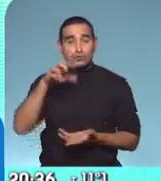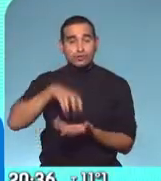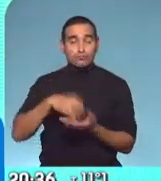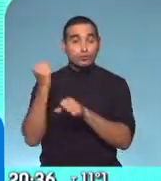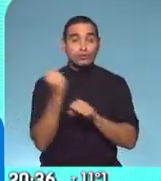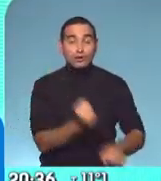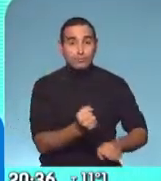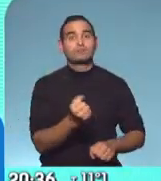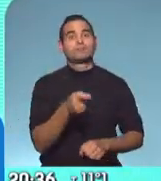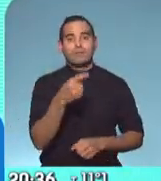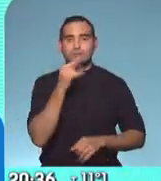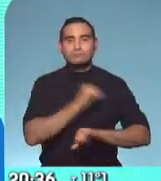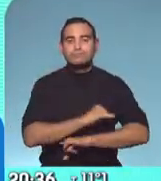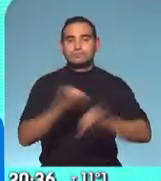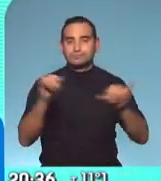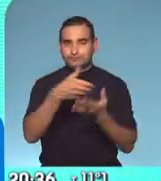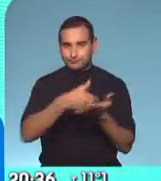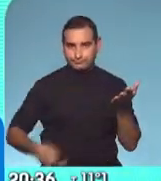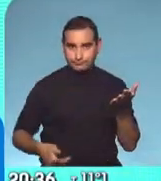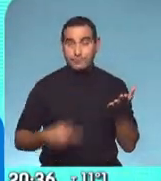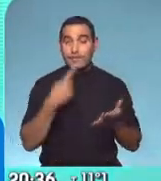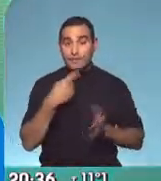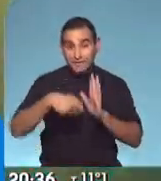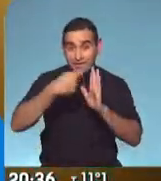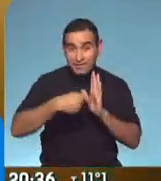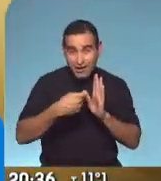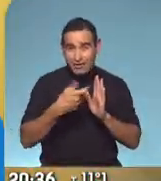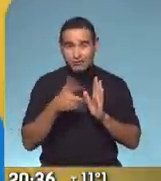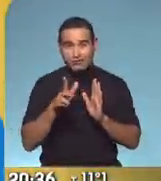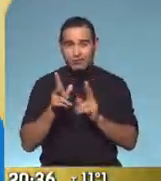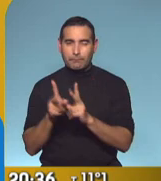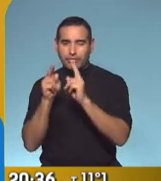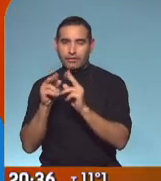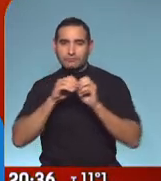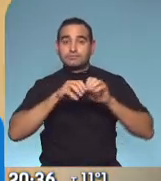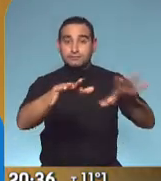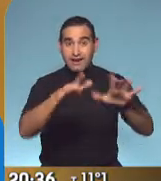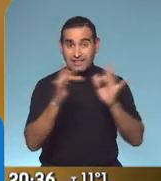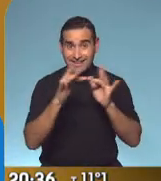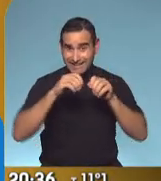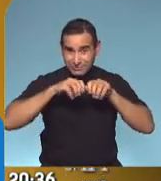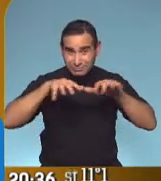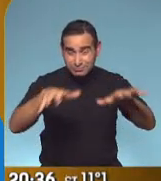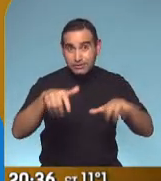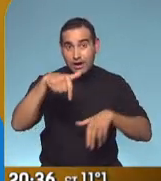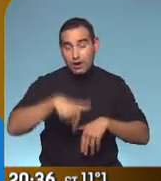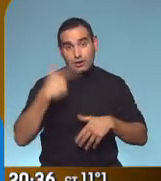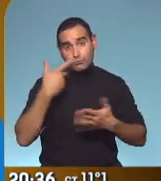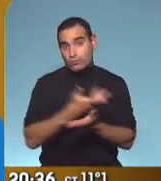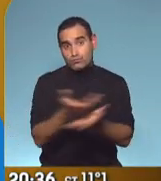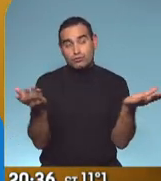Paz difundió el siguiente comunicado. Ante el video sacado de contexto que circula en redes sociales y que tomó estado